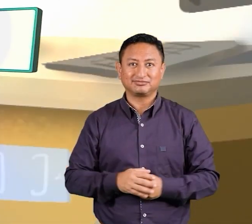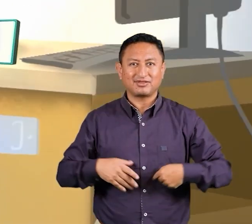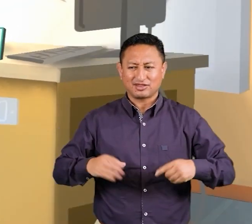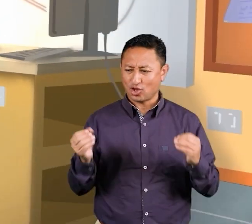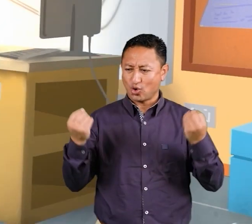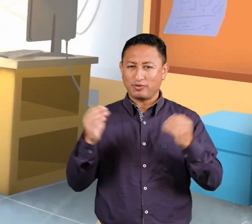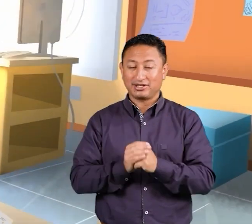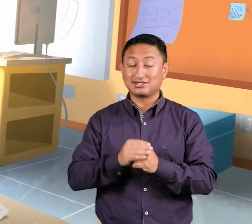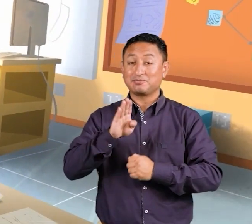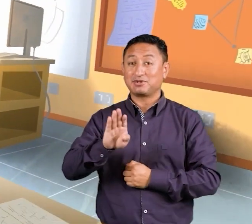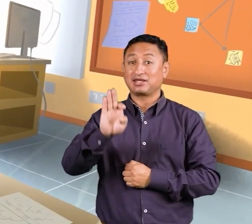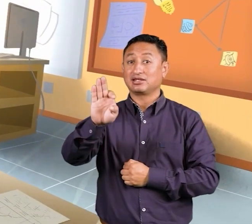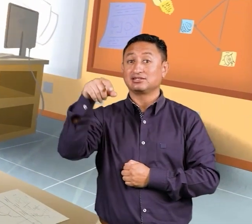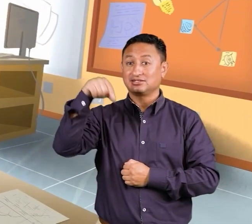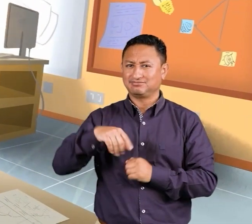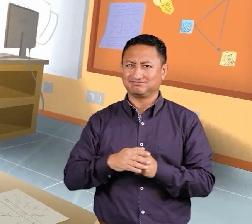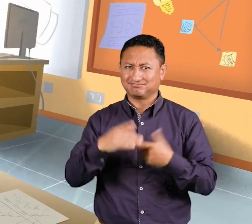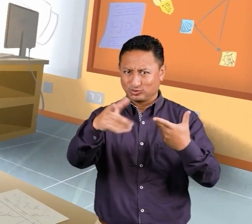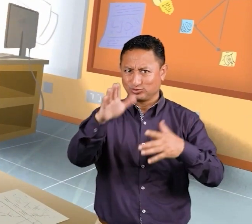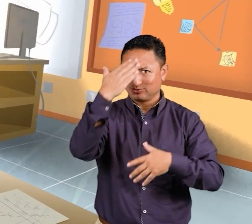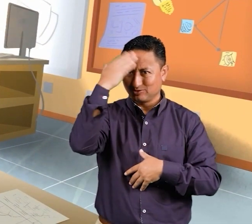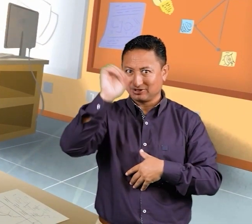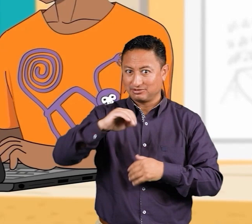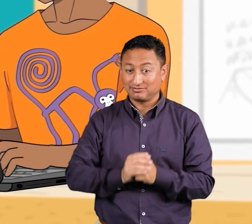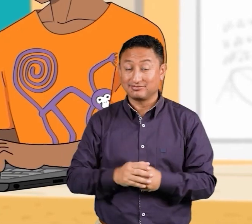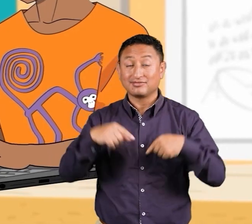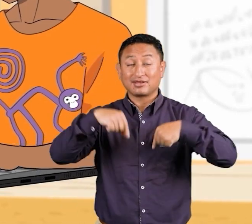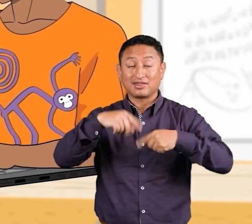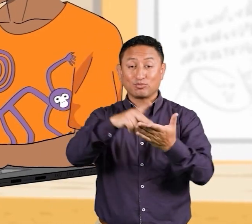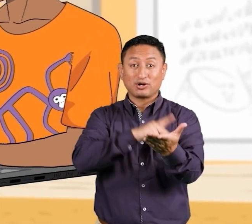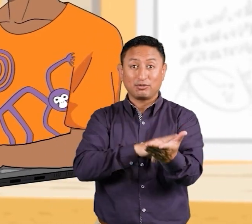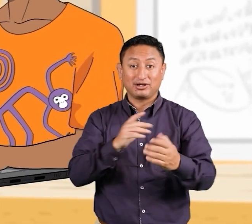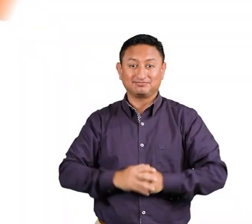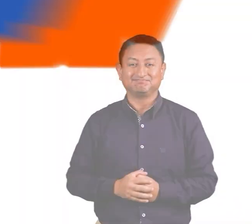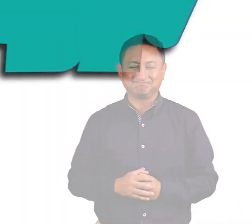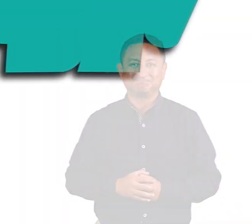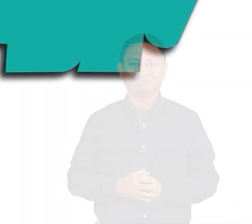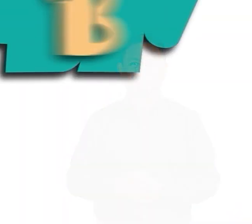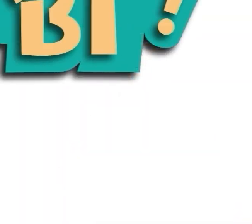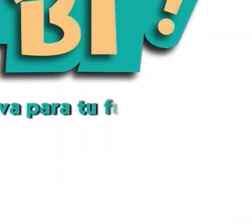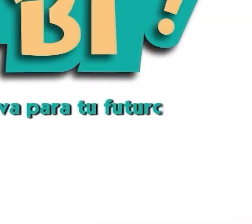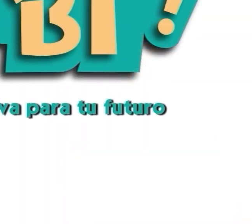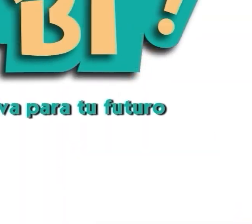Somos jóvenes del Bachillerato Técnico, así que ya saben, Hágale BT.